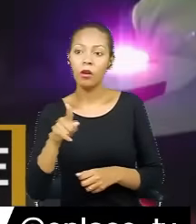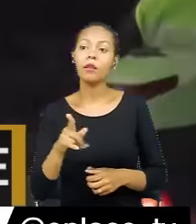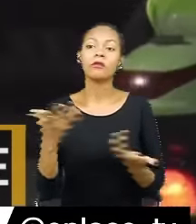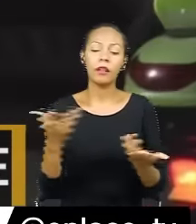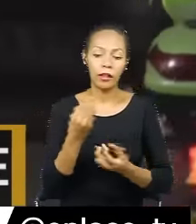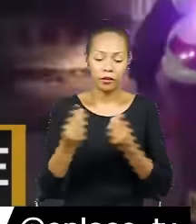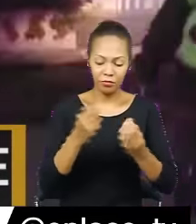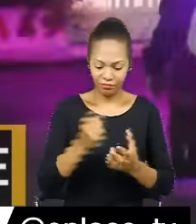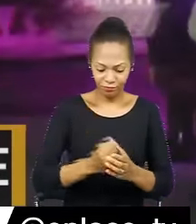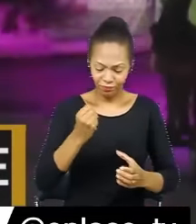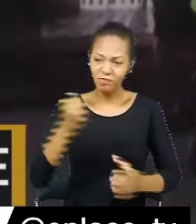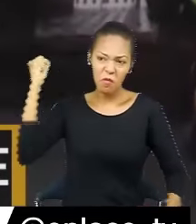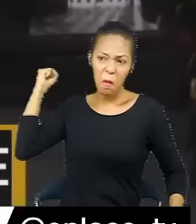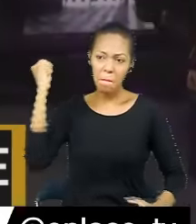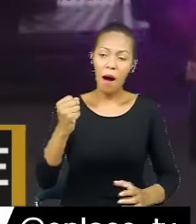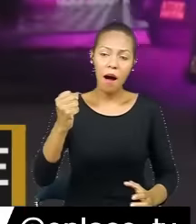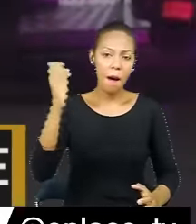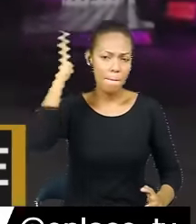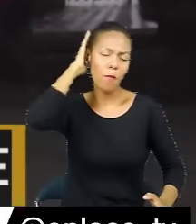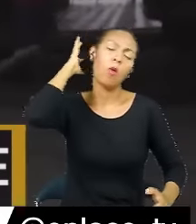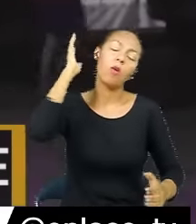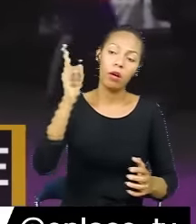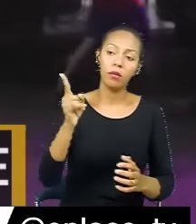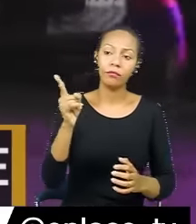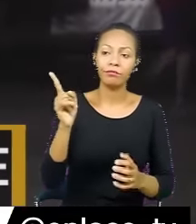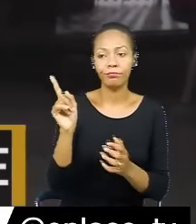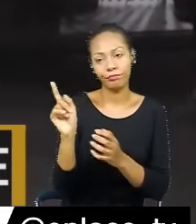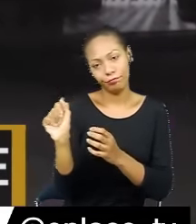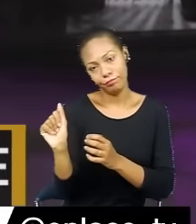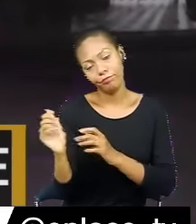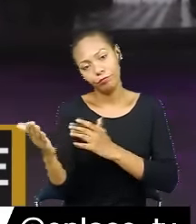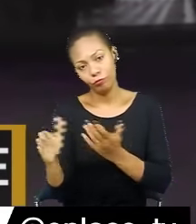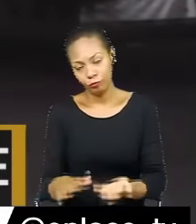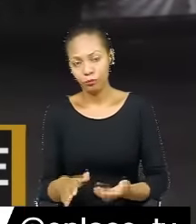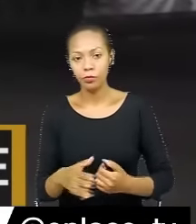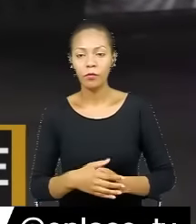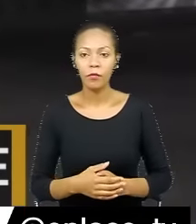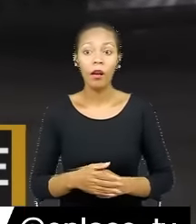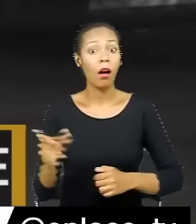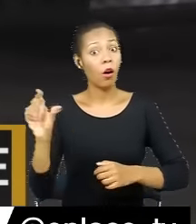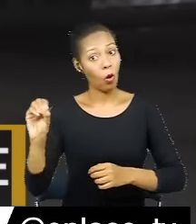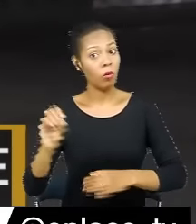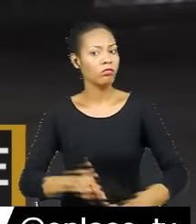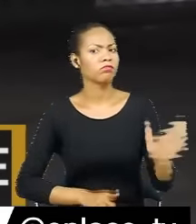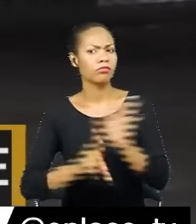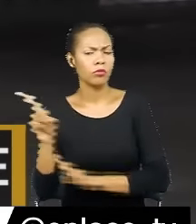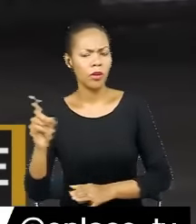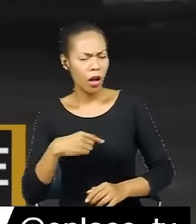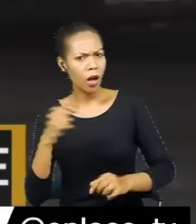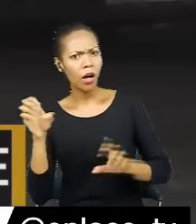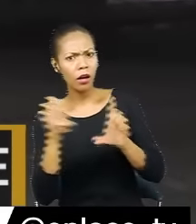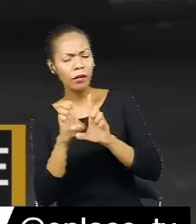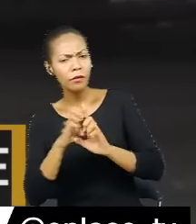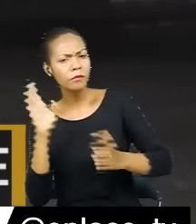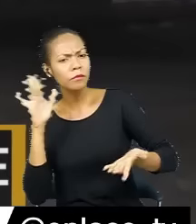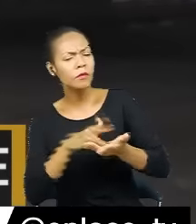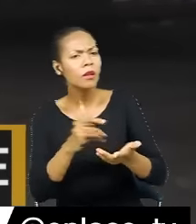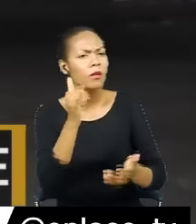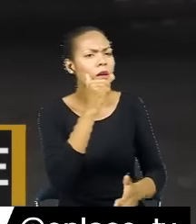la dejó sin vida y huyó del lugar. Durante el cubrimiento periodístico Enlace Noticias, en el sitio de los hechos, conoció de varias